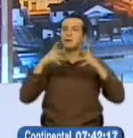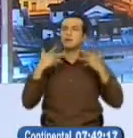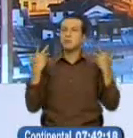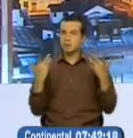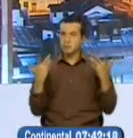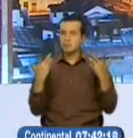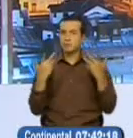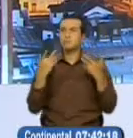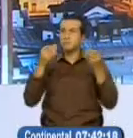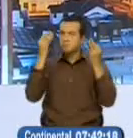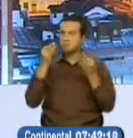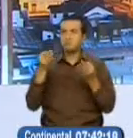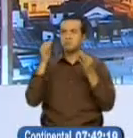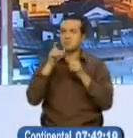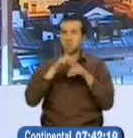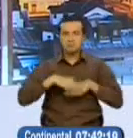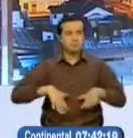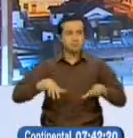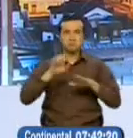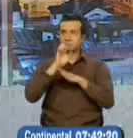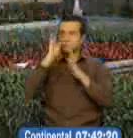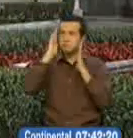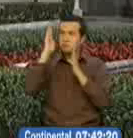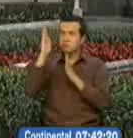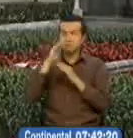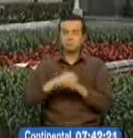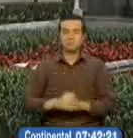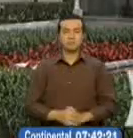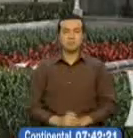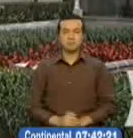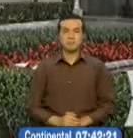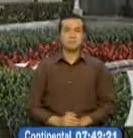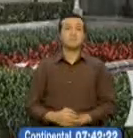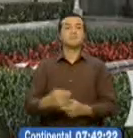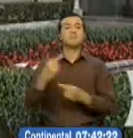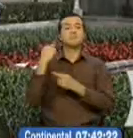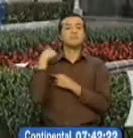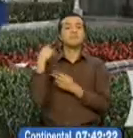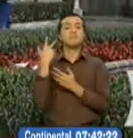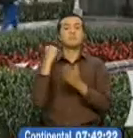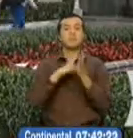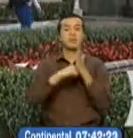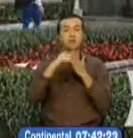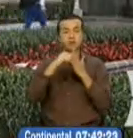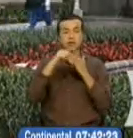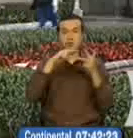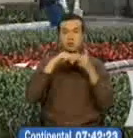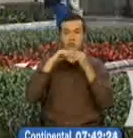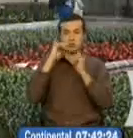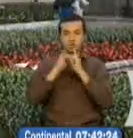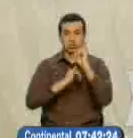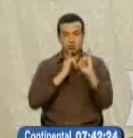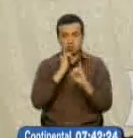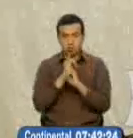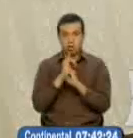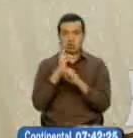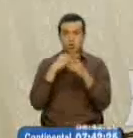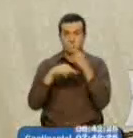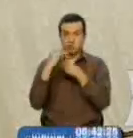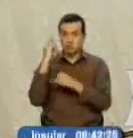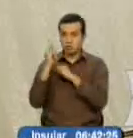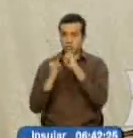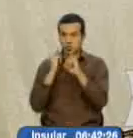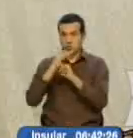la autodeterminación de los pueblos. En esta tarea arriman el hombro los ministerios de Relaciones Exteriores, Comercio